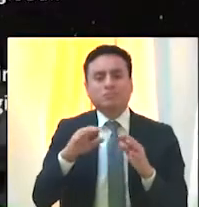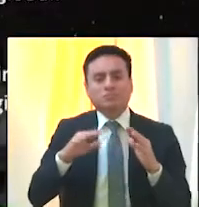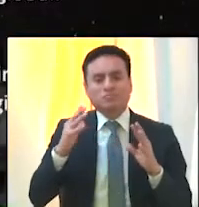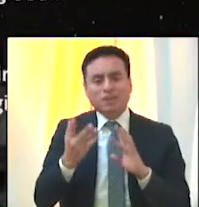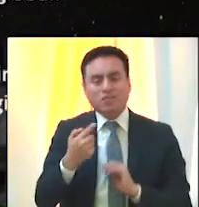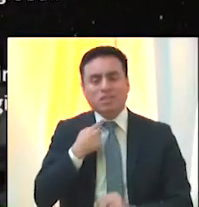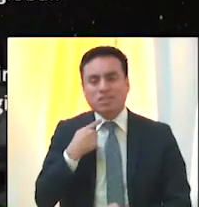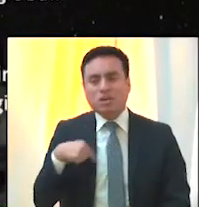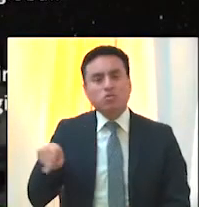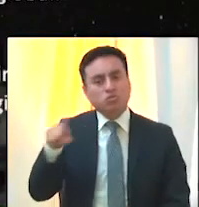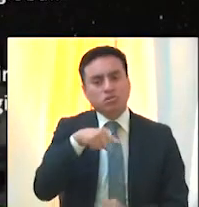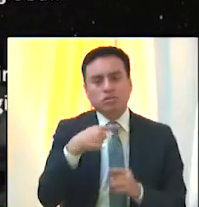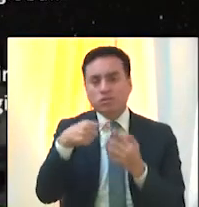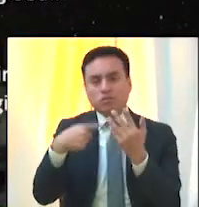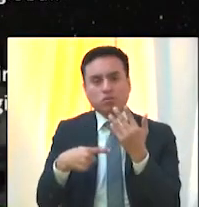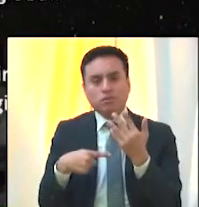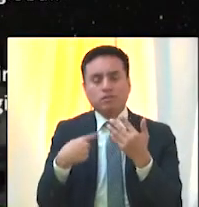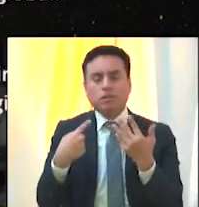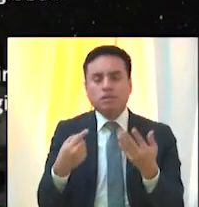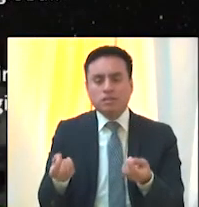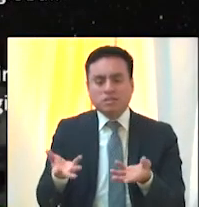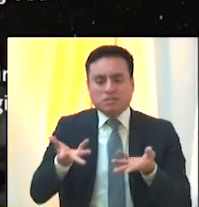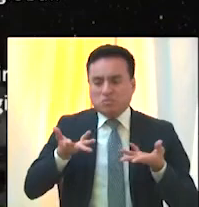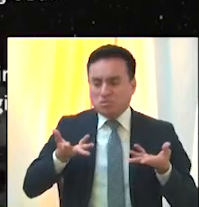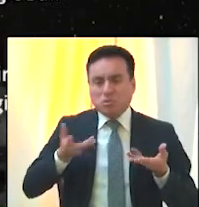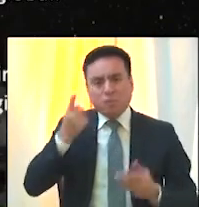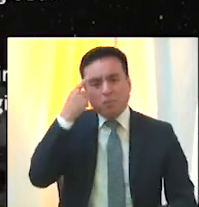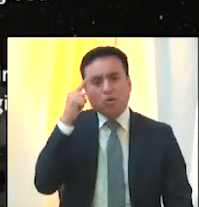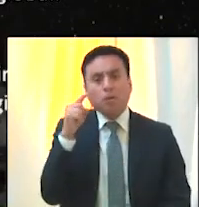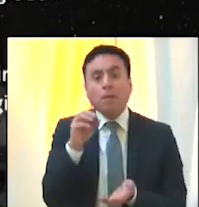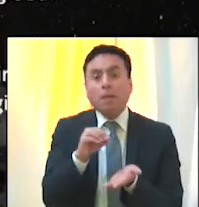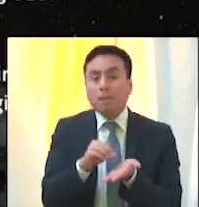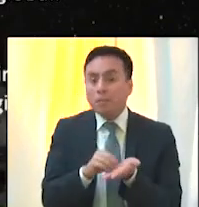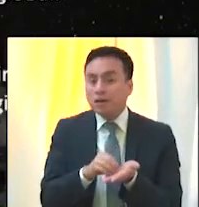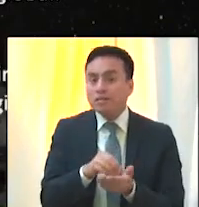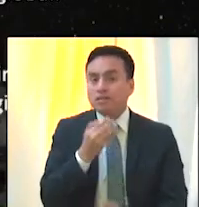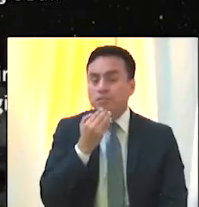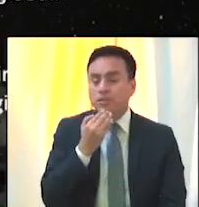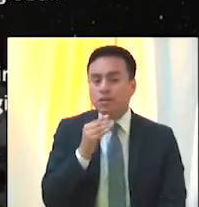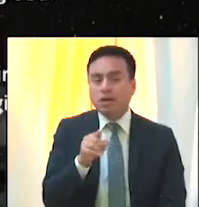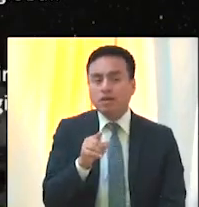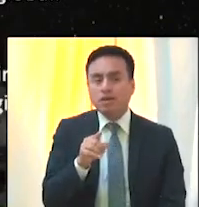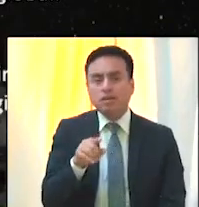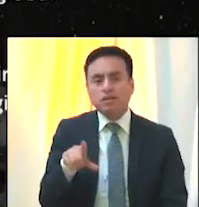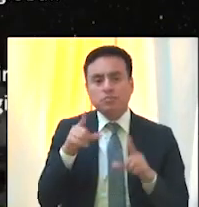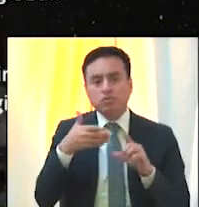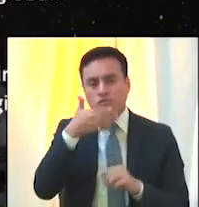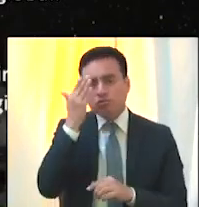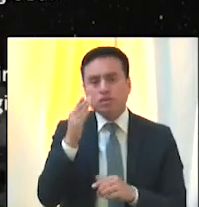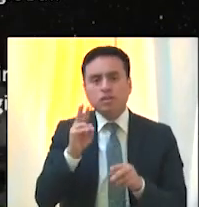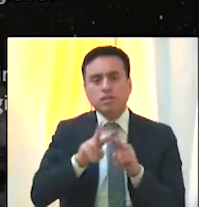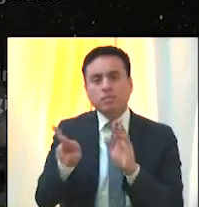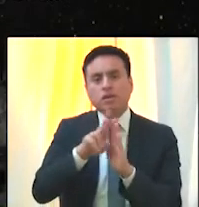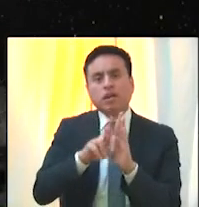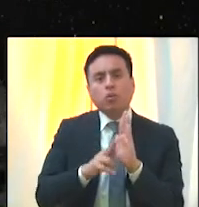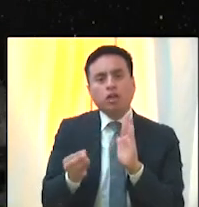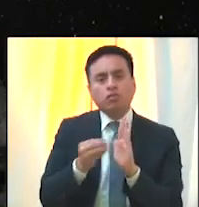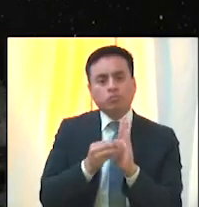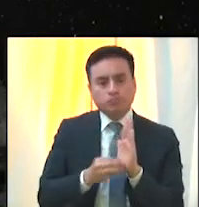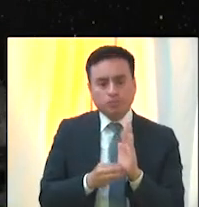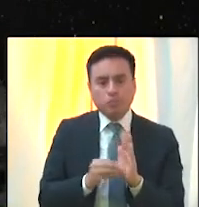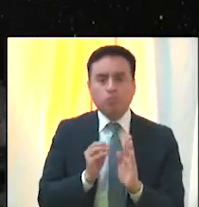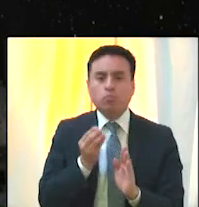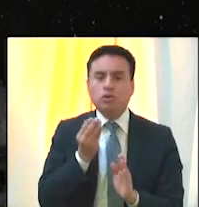afecta a mí, nos afecta a todos de muchas maneras a través de la exposición, pero hay más que eso, también está el tema de la reputación y las regulaciones.